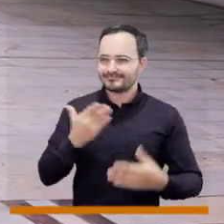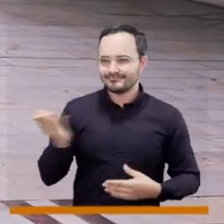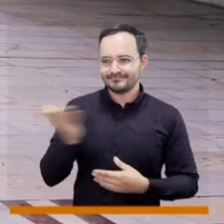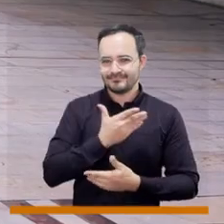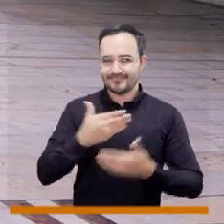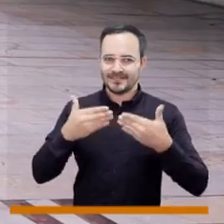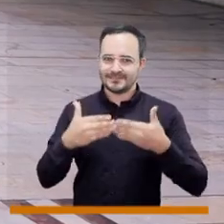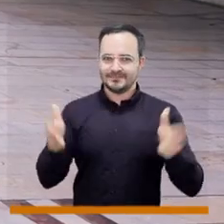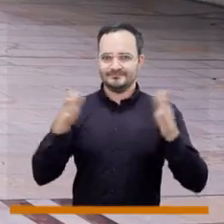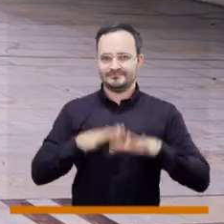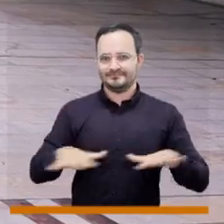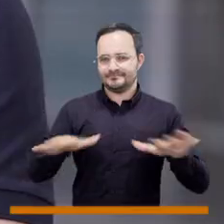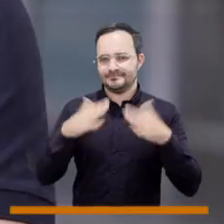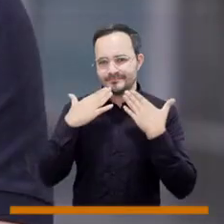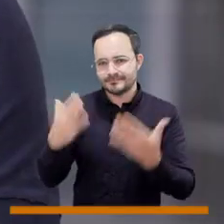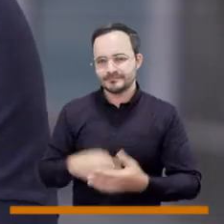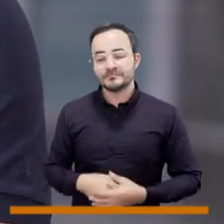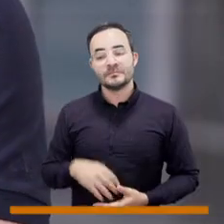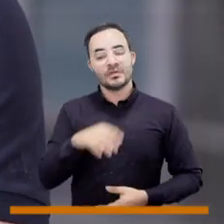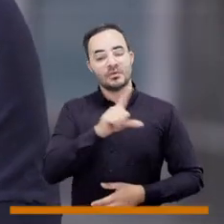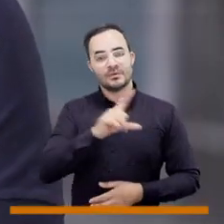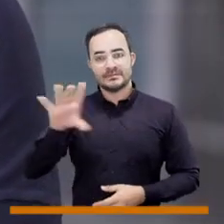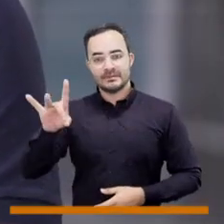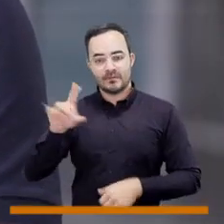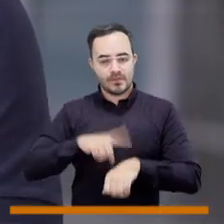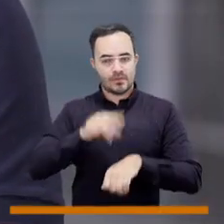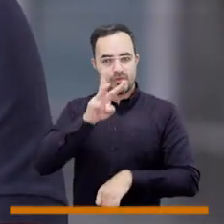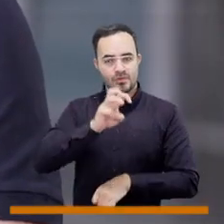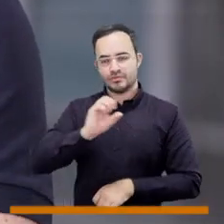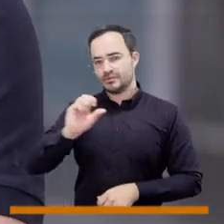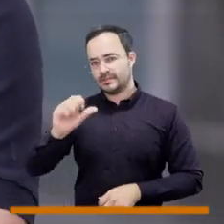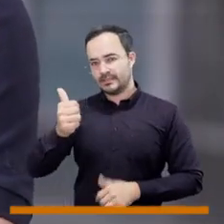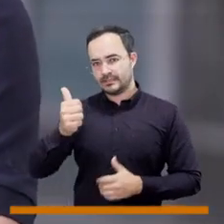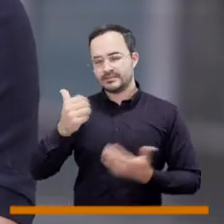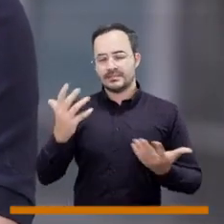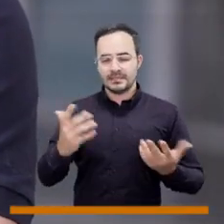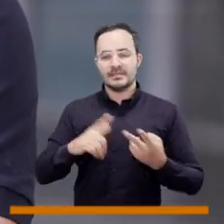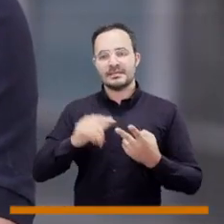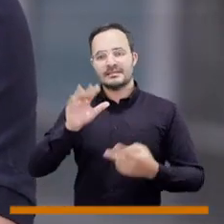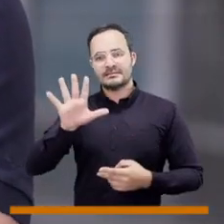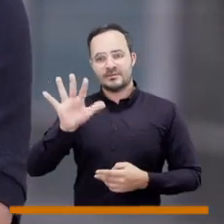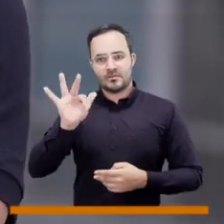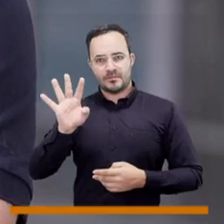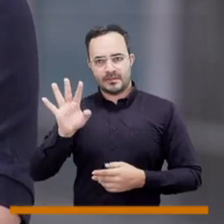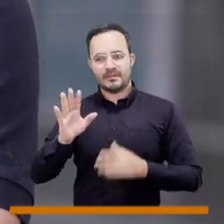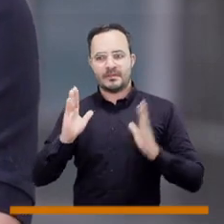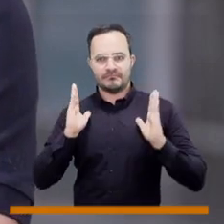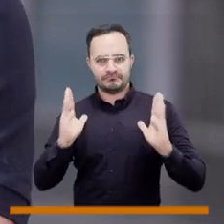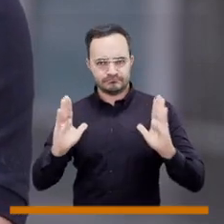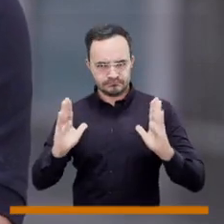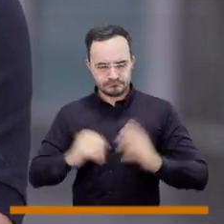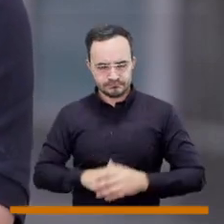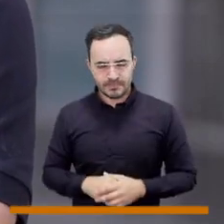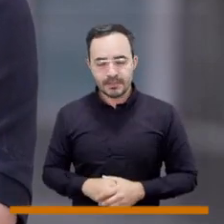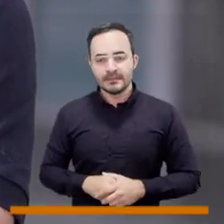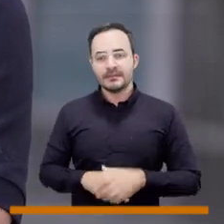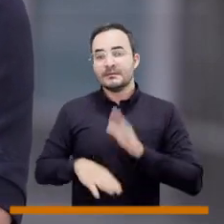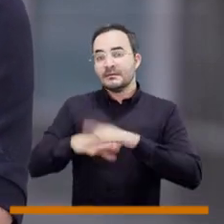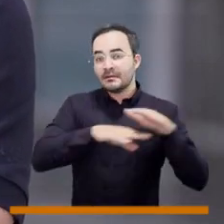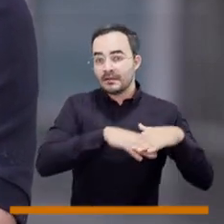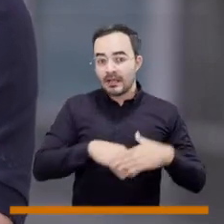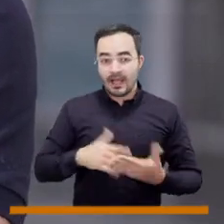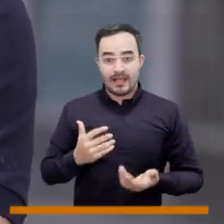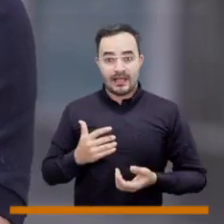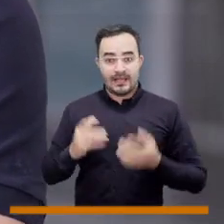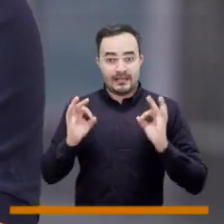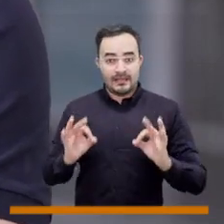toda la ciudadanía. Abrimos de lunes a sábado de 8 y 10 a 5 y media de la tarde, abierto a todo el público, no se cobra